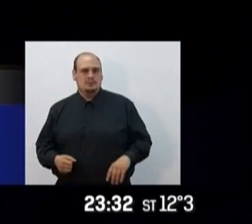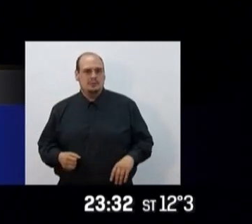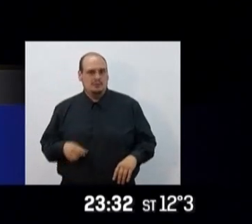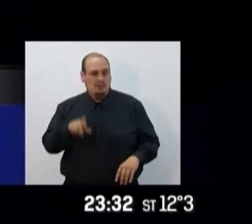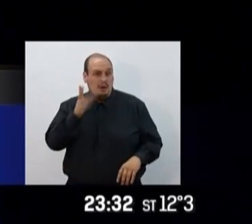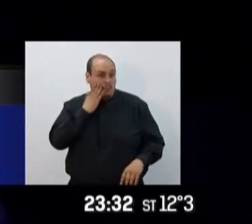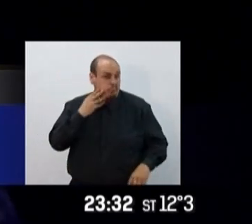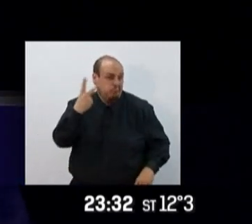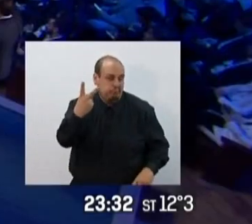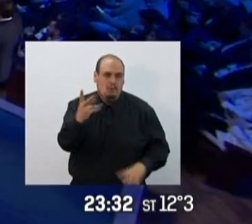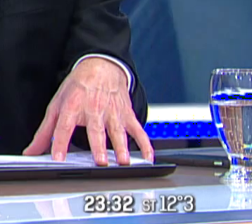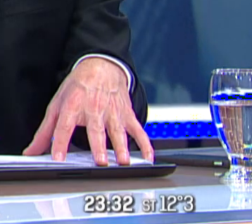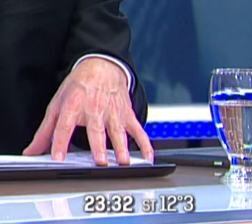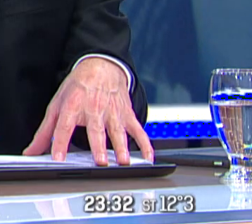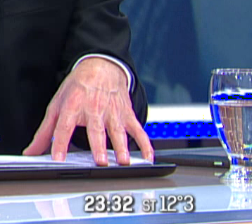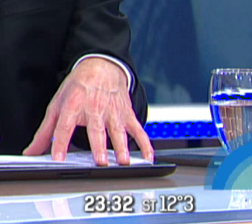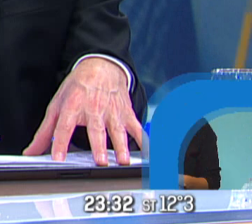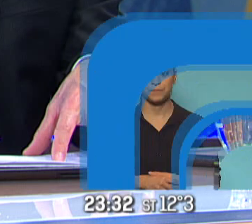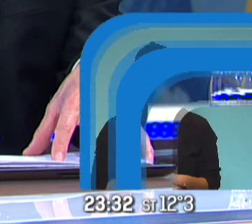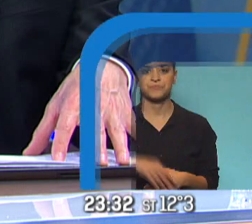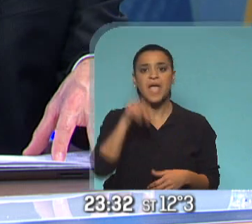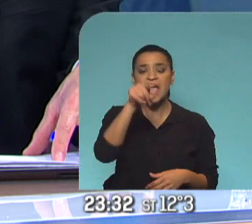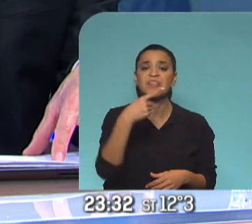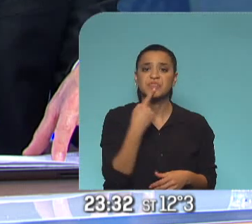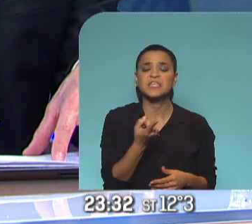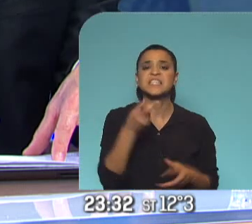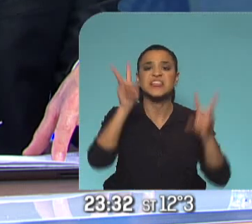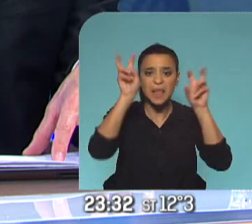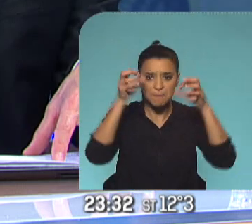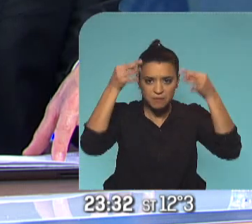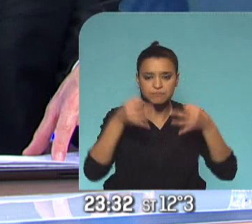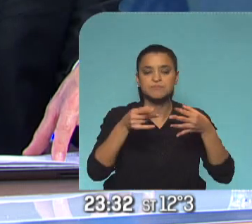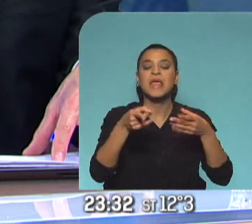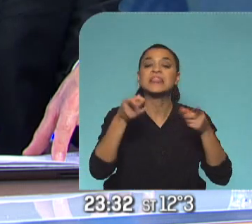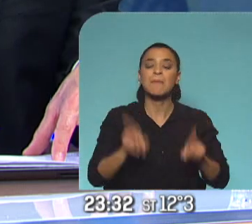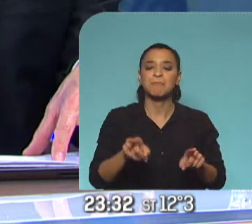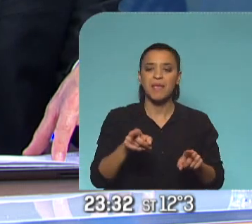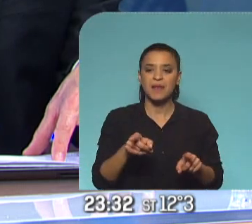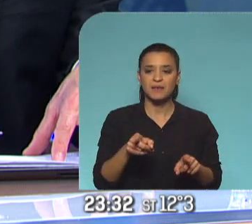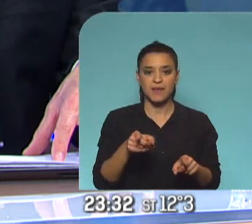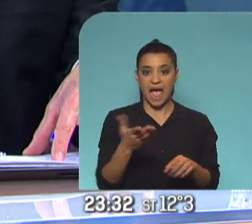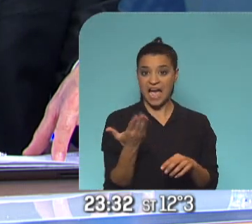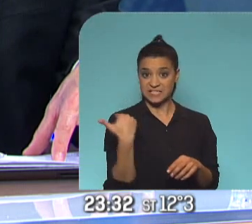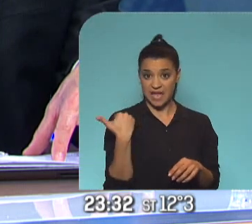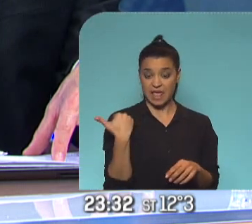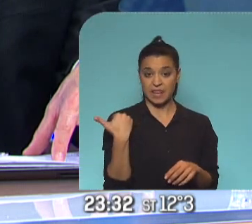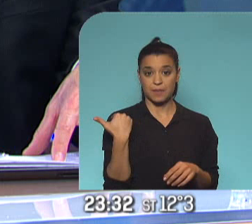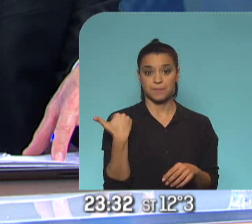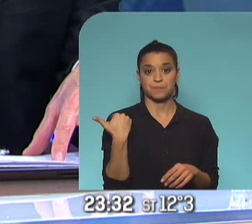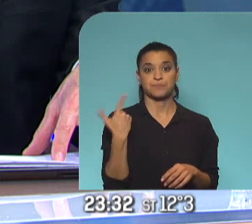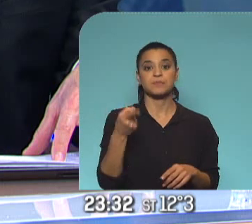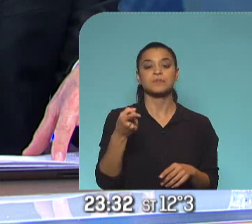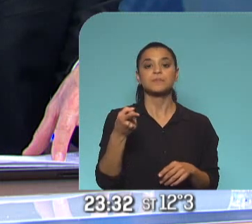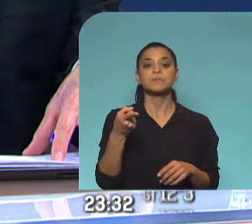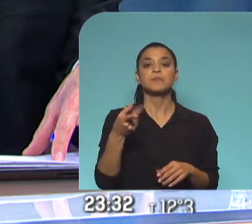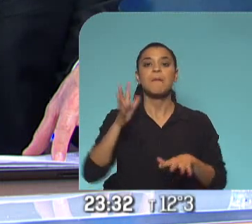hipocresía. Gracias. Bien. Bueno, ahí quedó planteado el tema, ¿eh? Y además, en el día de ayer se